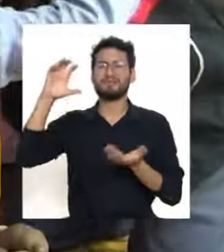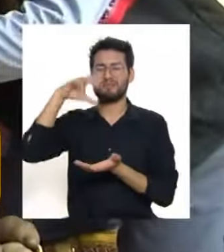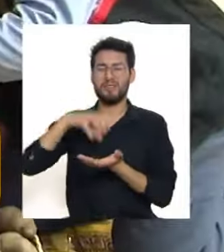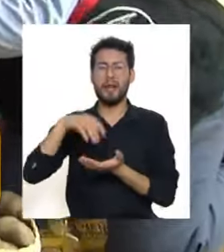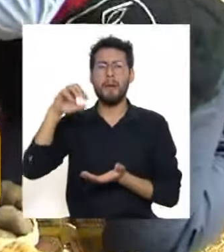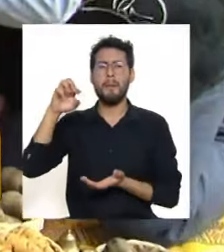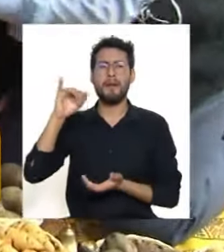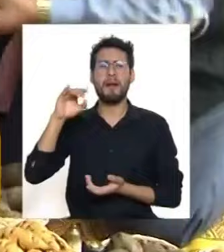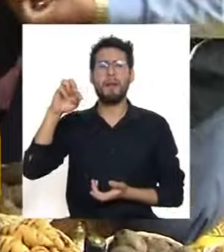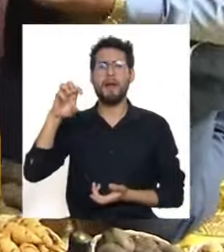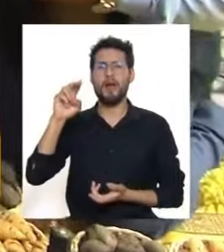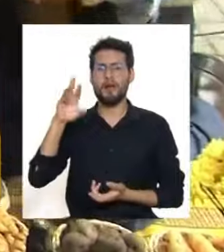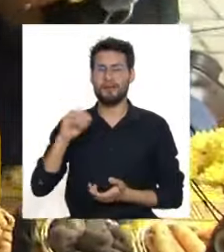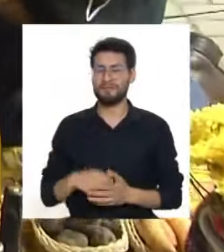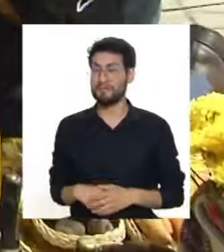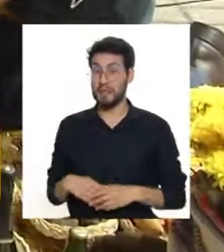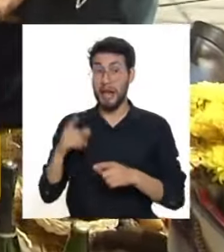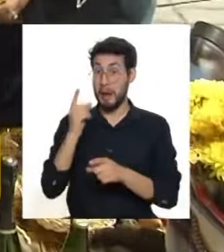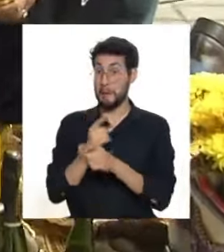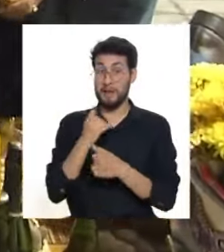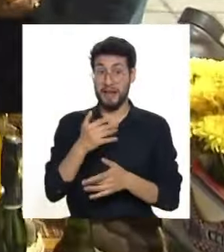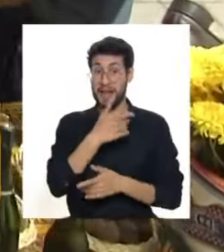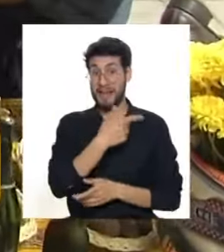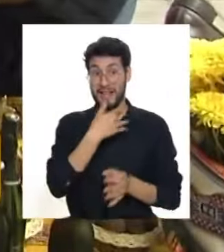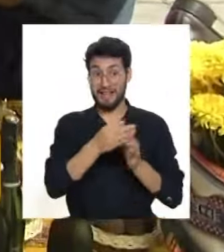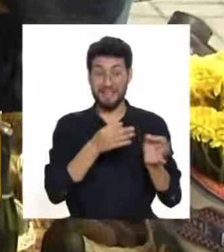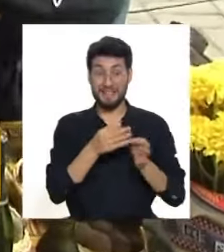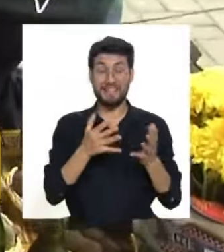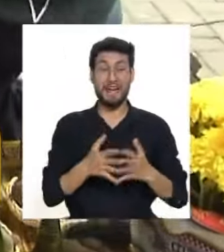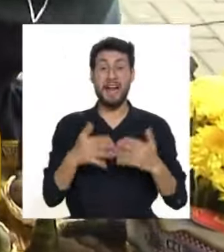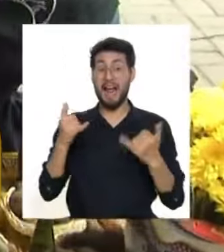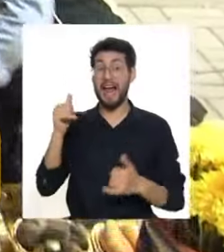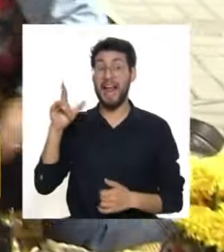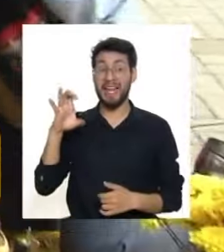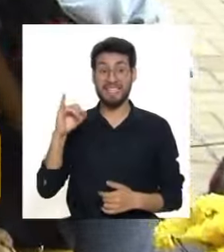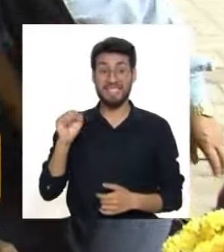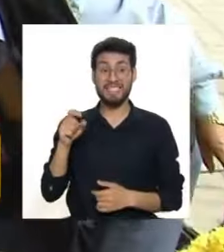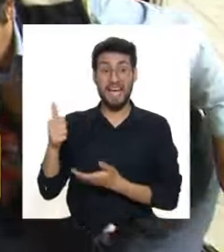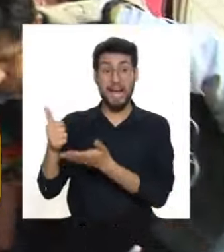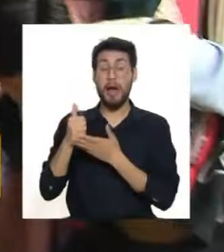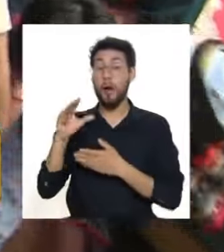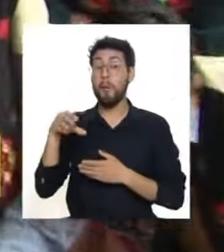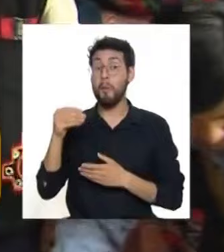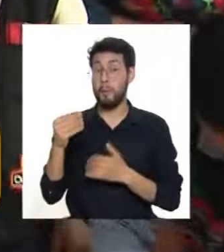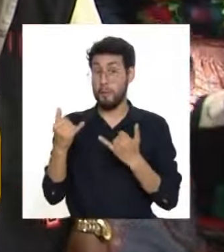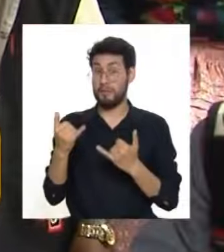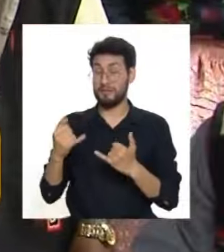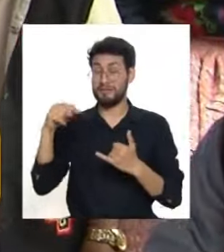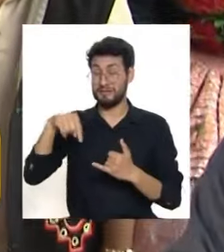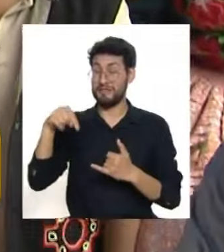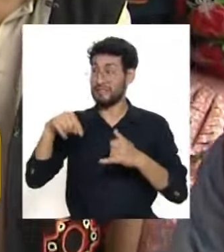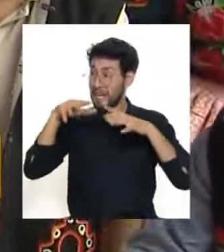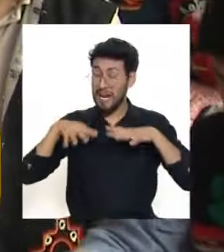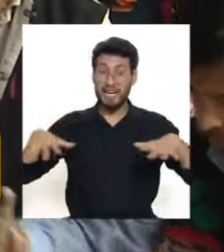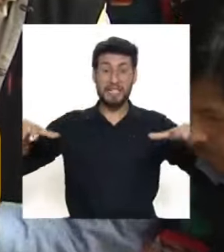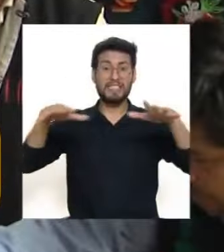Risgallo. Y justamente, como ya la menciona el maestro Dan, Alexis me va a ayudar porque nos encontramos en la Feria